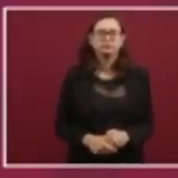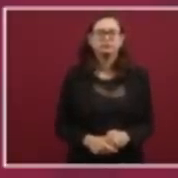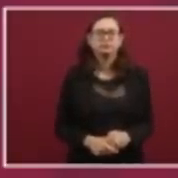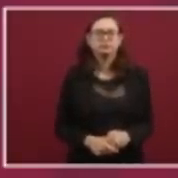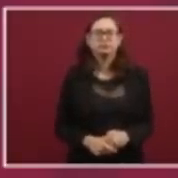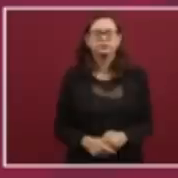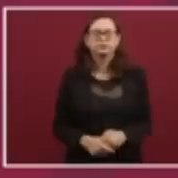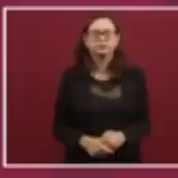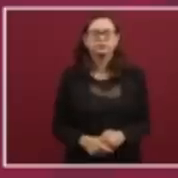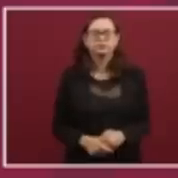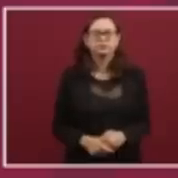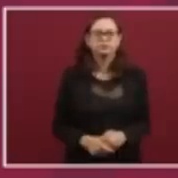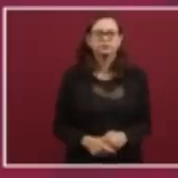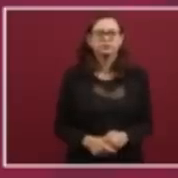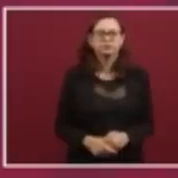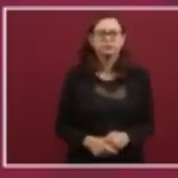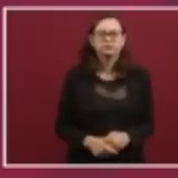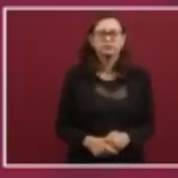nosotros